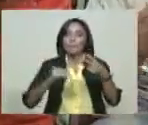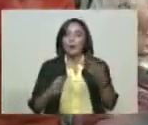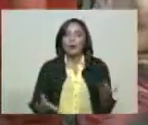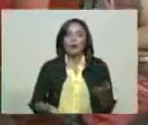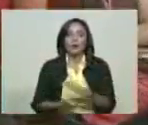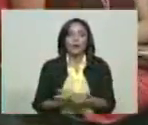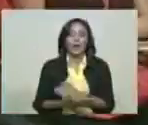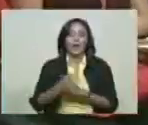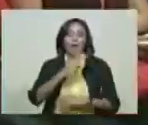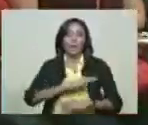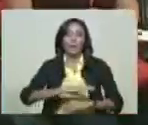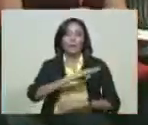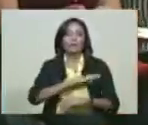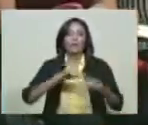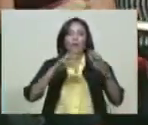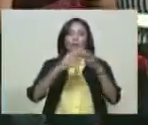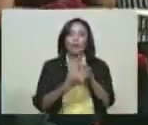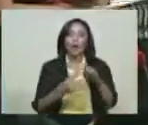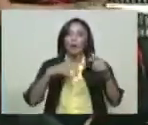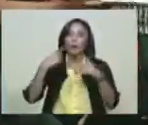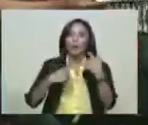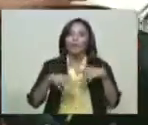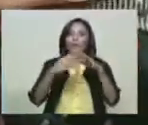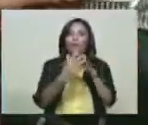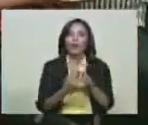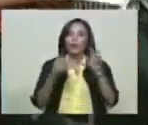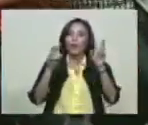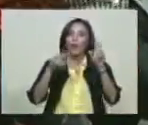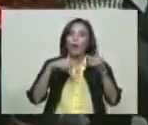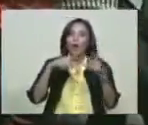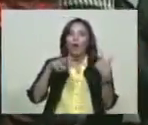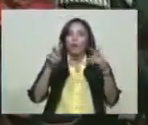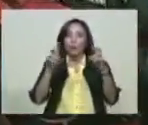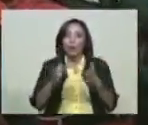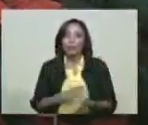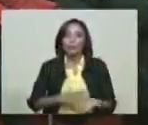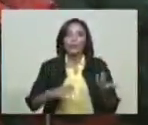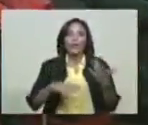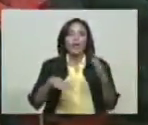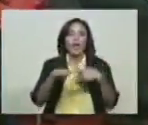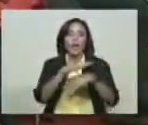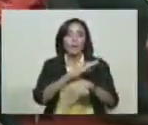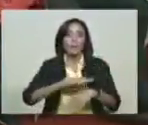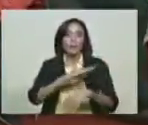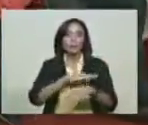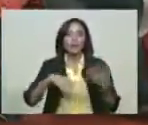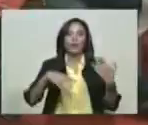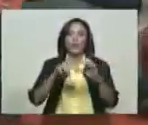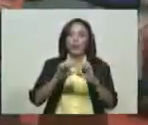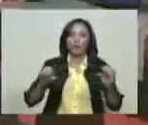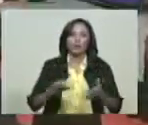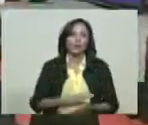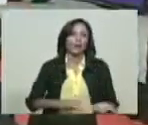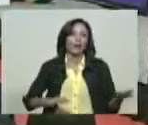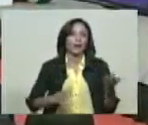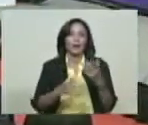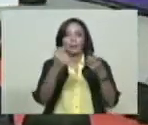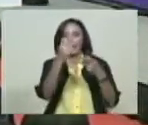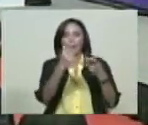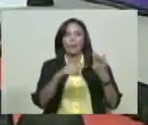misión barrio nuevo barrio tricolor las misiones educativas robinson sucre ribas